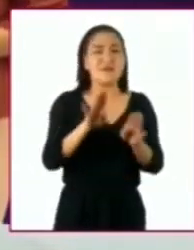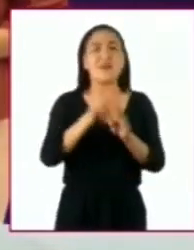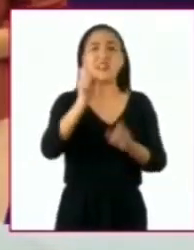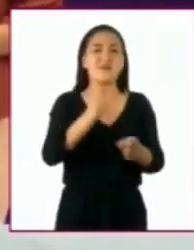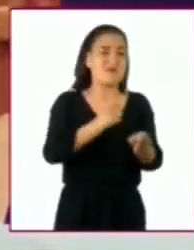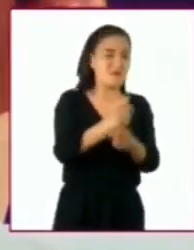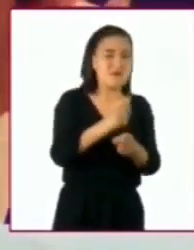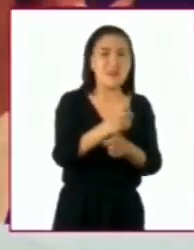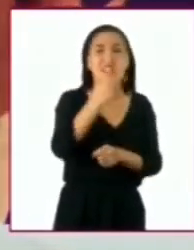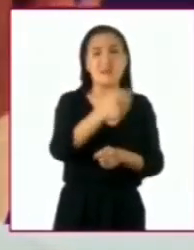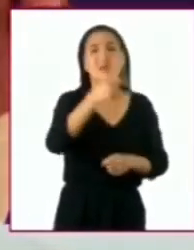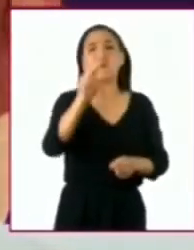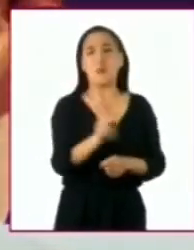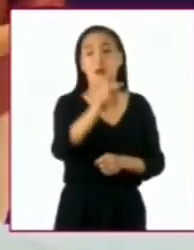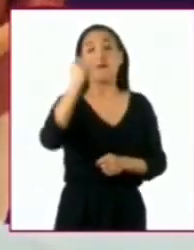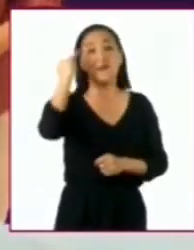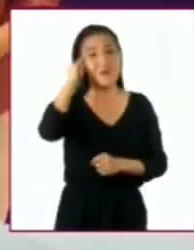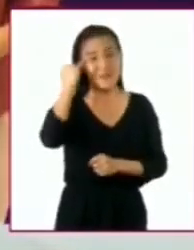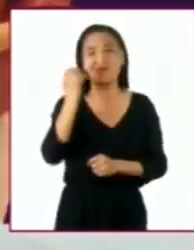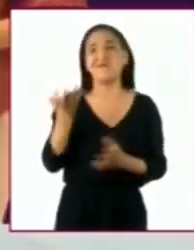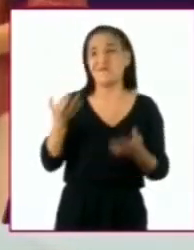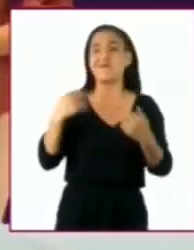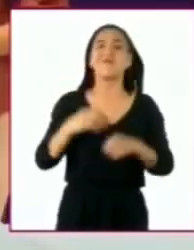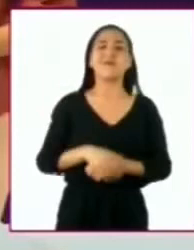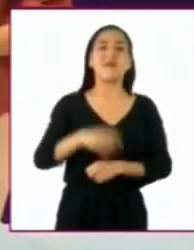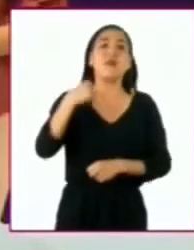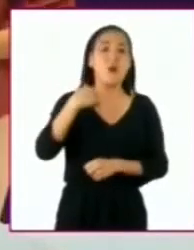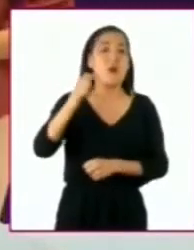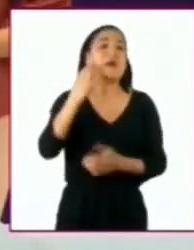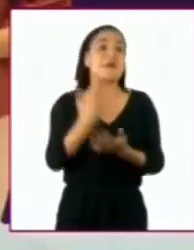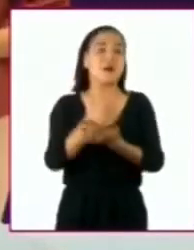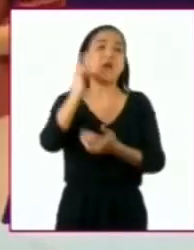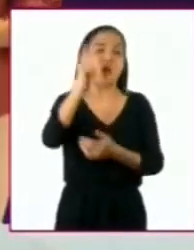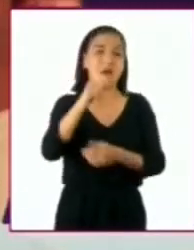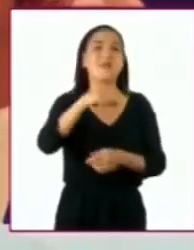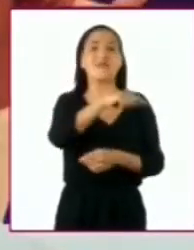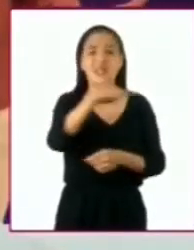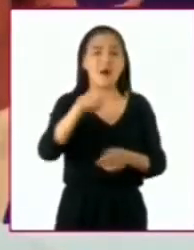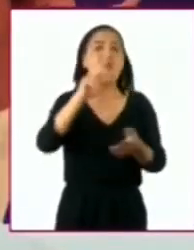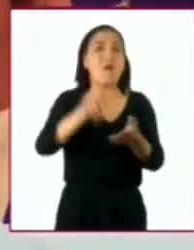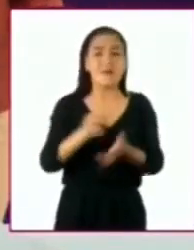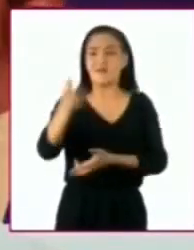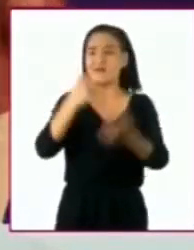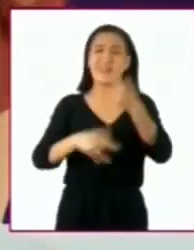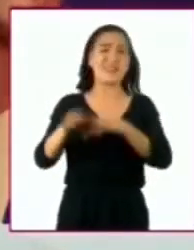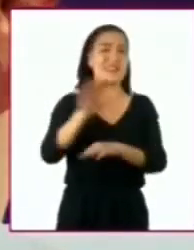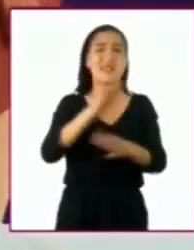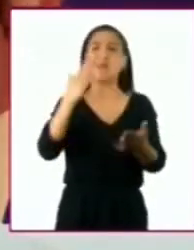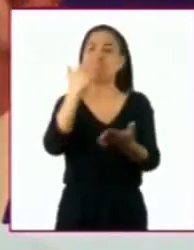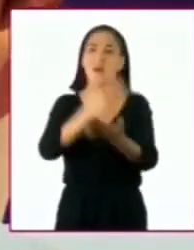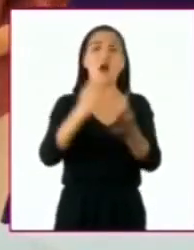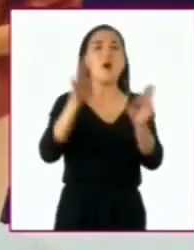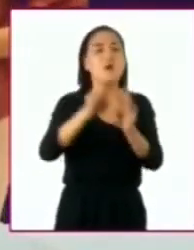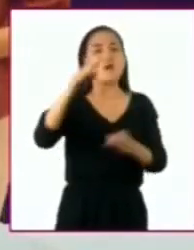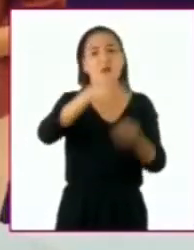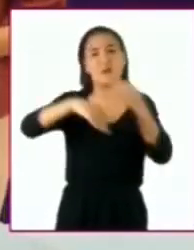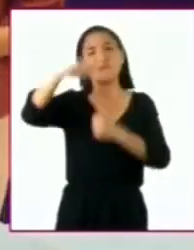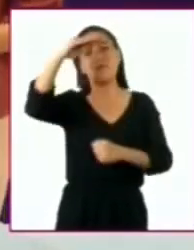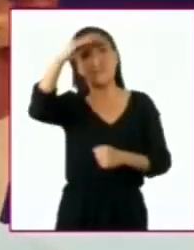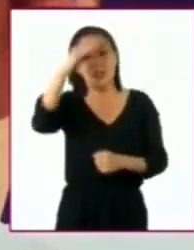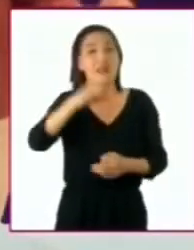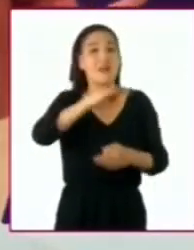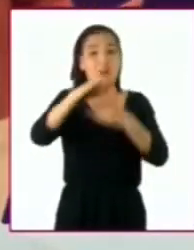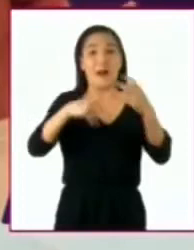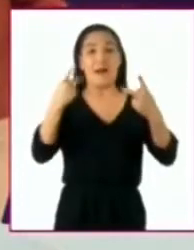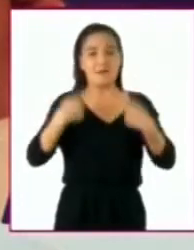maestra. Espero que la historia nos ayude a no repetir estas actitudes y a tener conciencia que todas las personas somos iguales